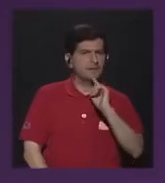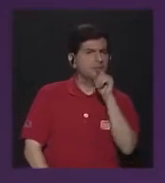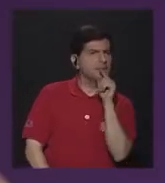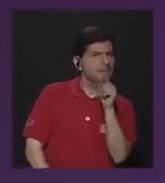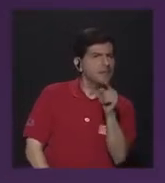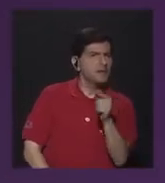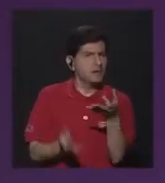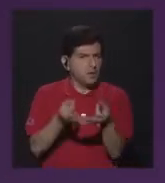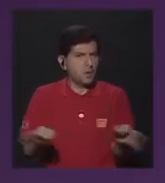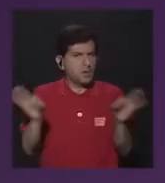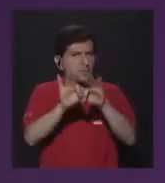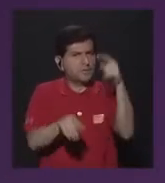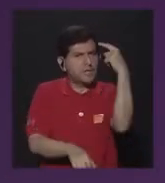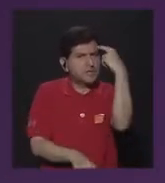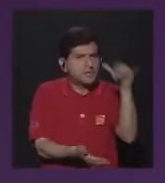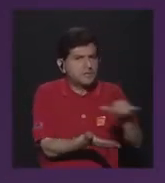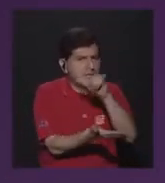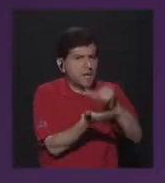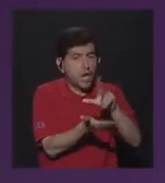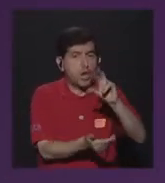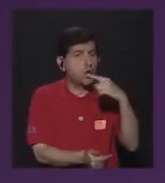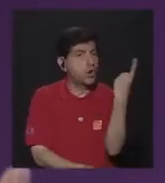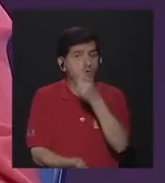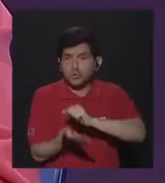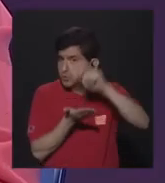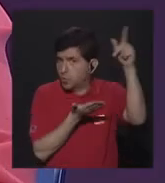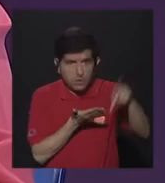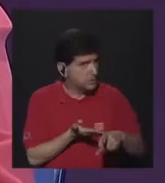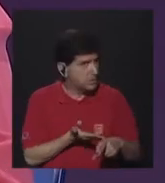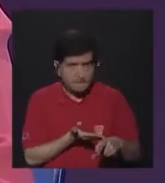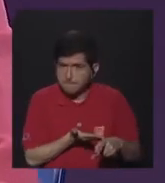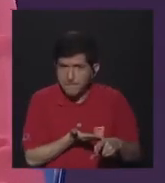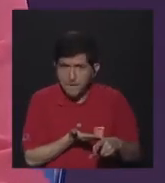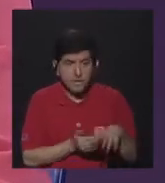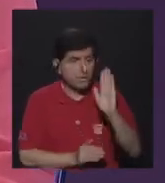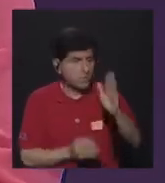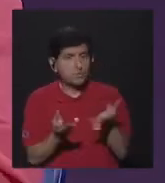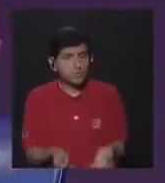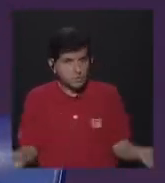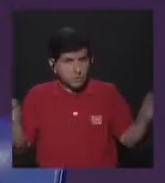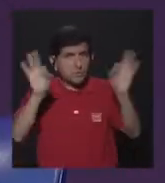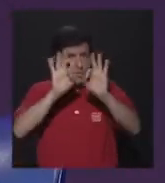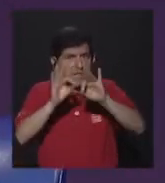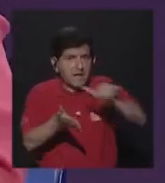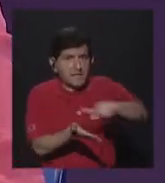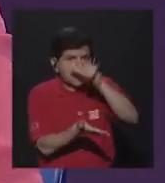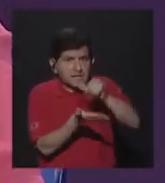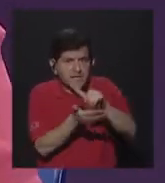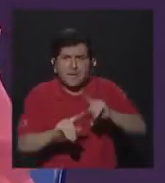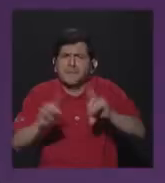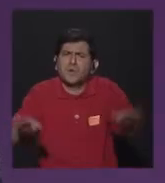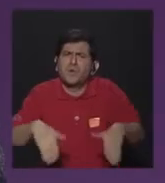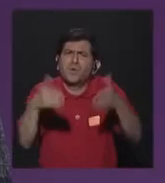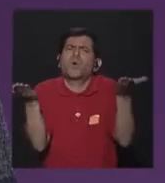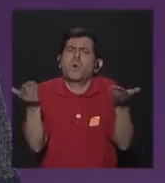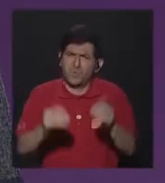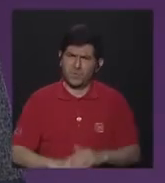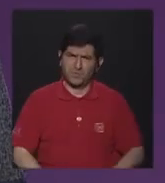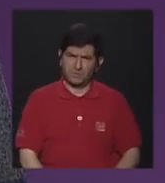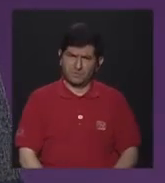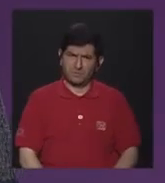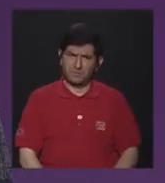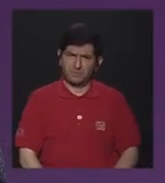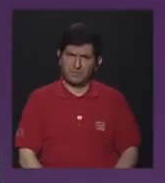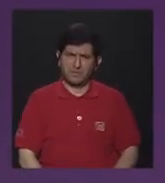para san jose o sea no es sólo para montesdeoca es un área que es de importancia para esa noche pero a ver usted como comenté viene la la